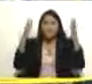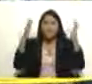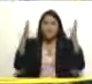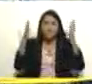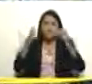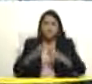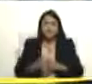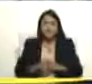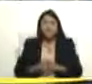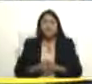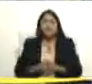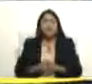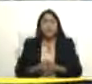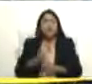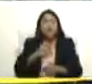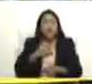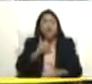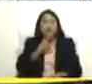Y les puedo decir,